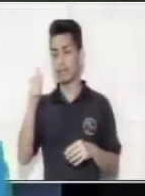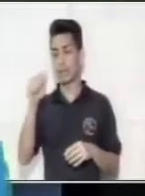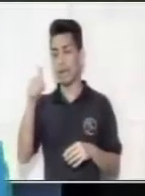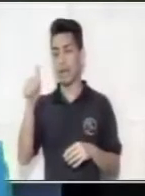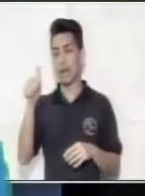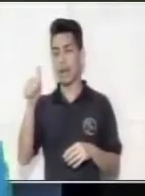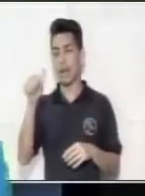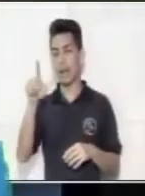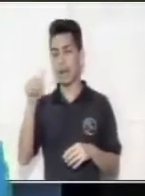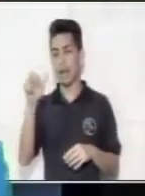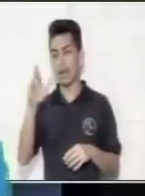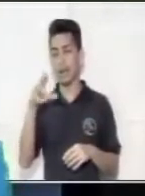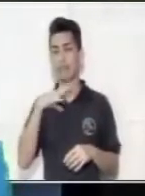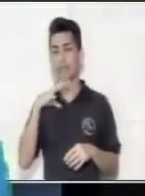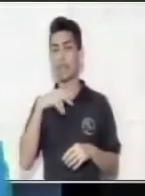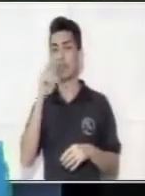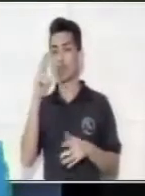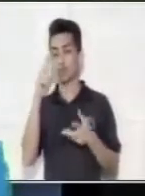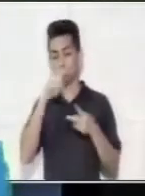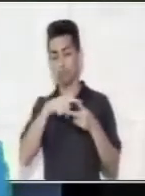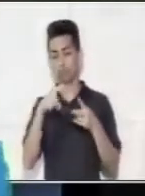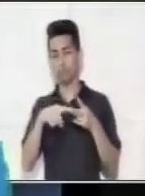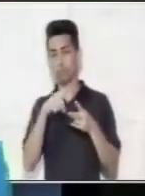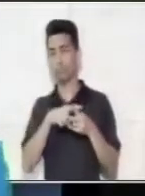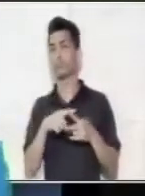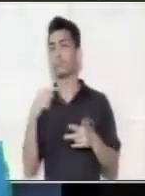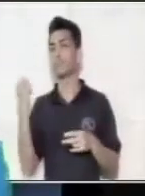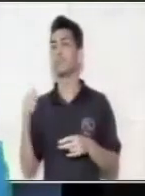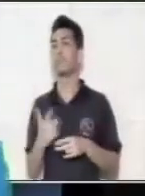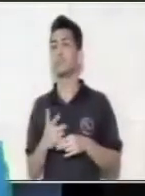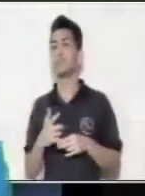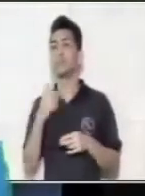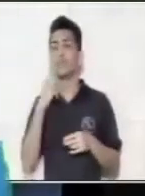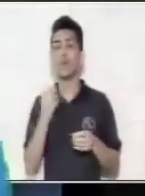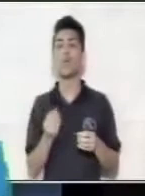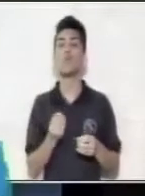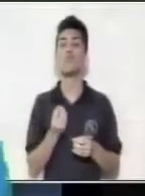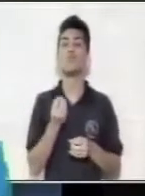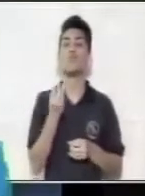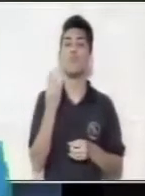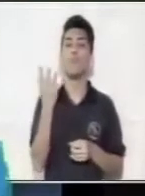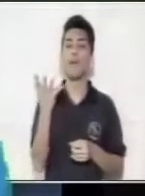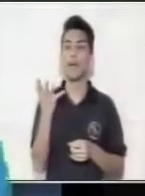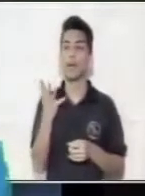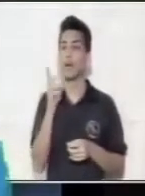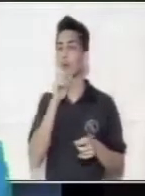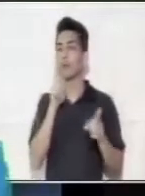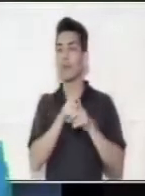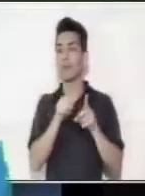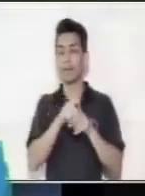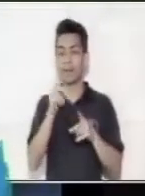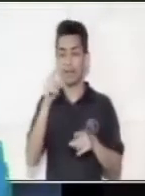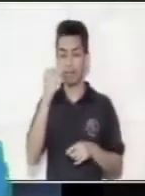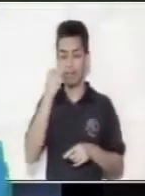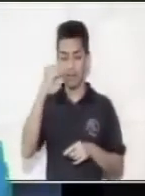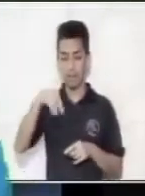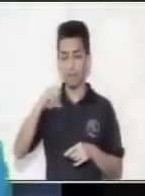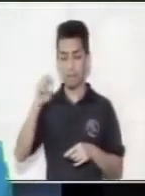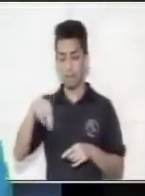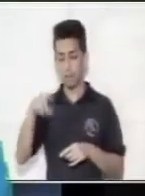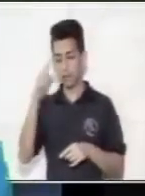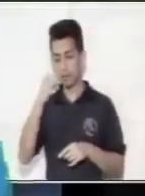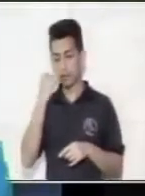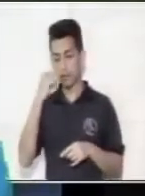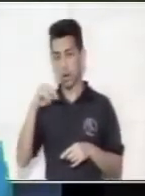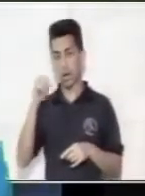dos elementos: la cantidad en sí, el número, y la dimensional.